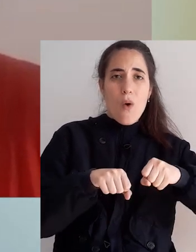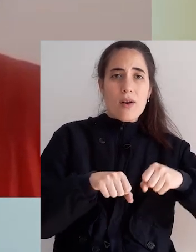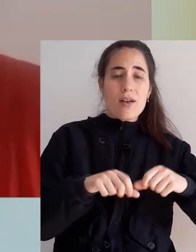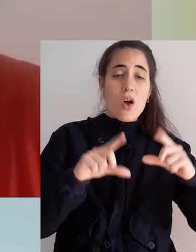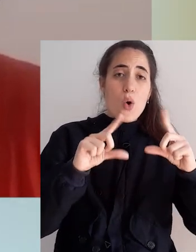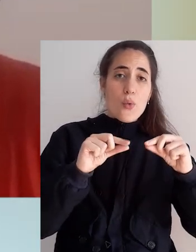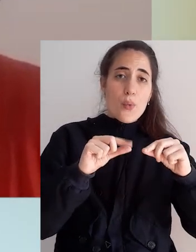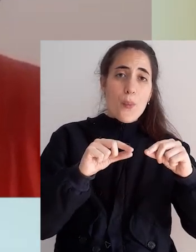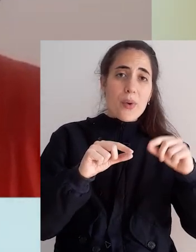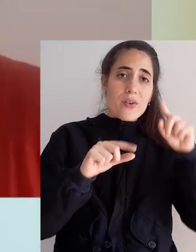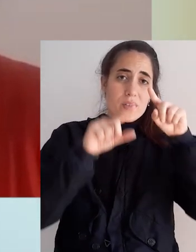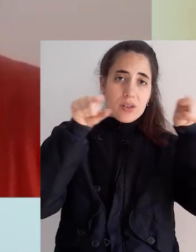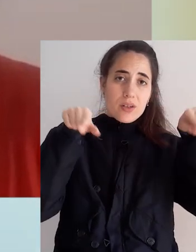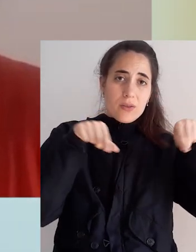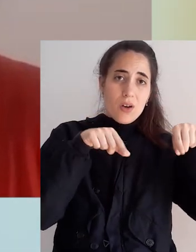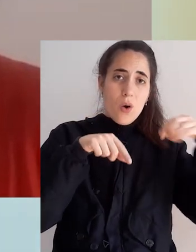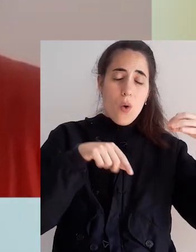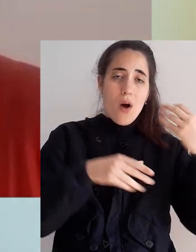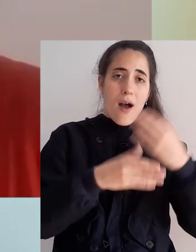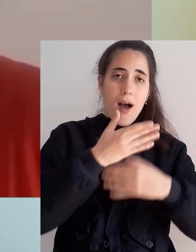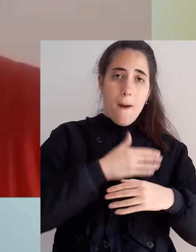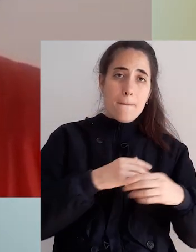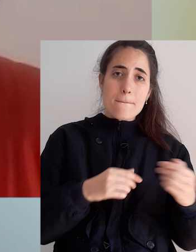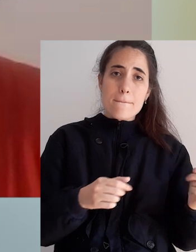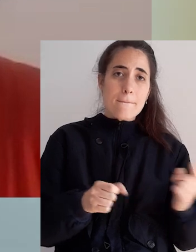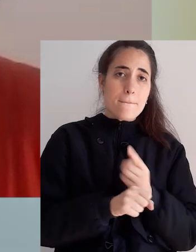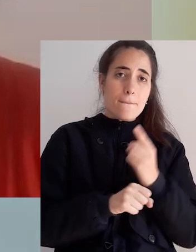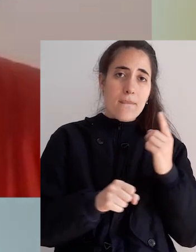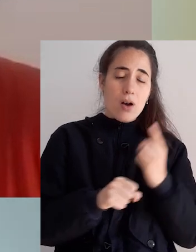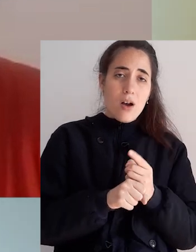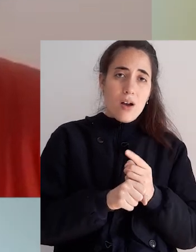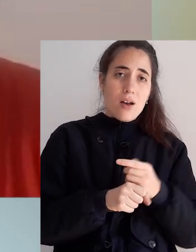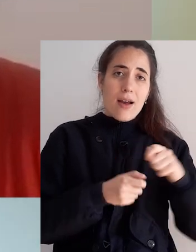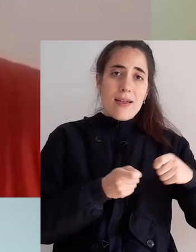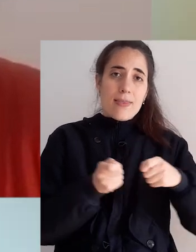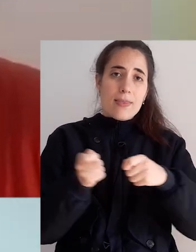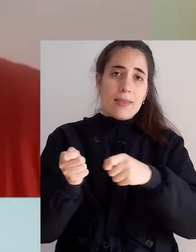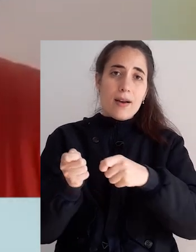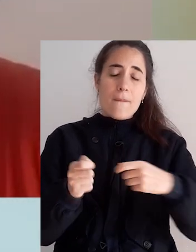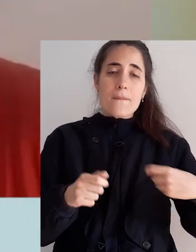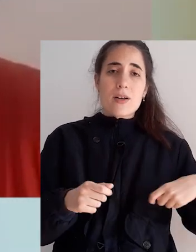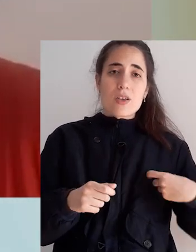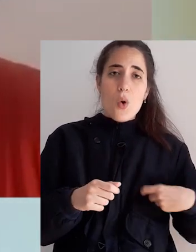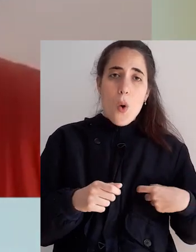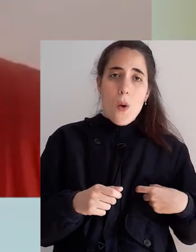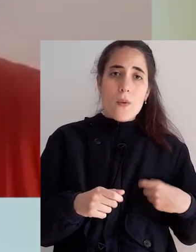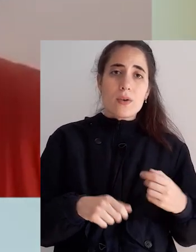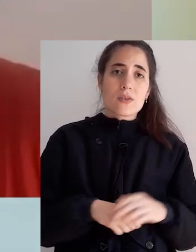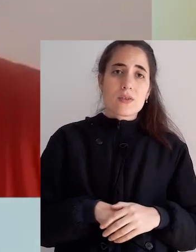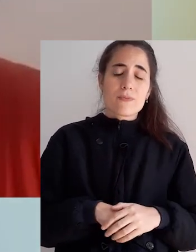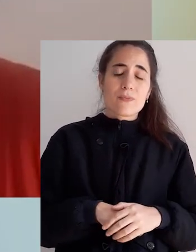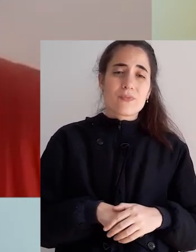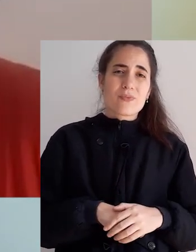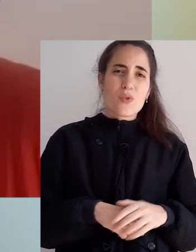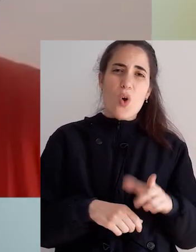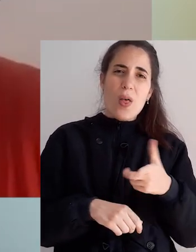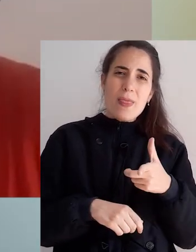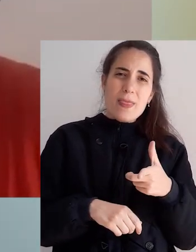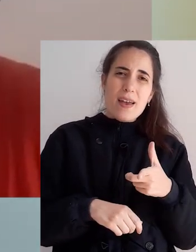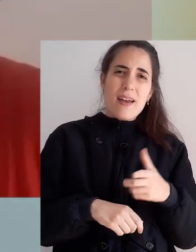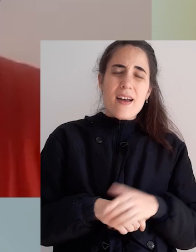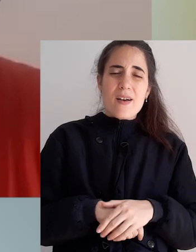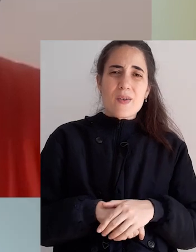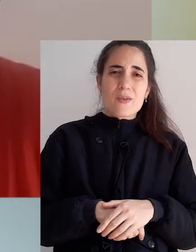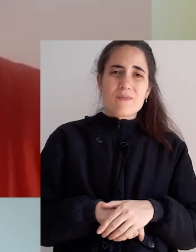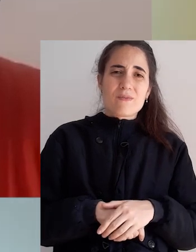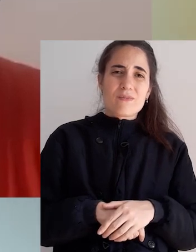con un decreto se pierdan así. Así que esperemos, vamos a tener esperanza para el 2025 que pueda ser